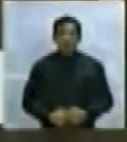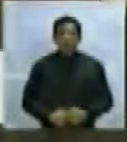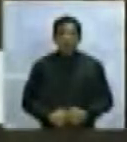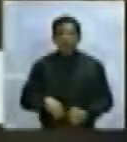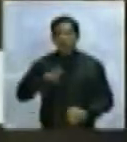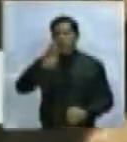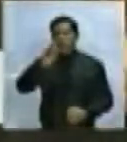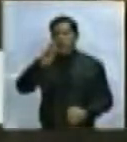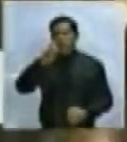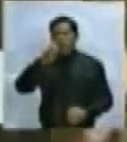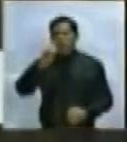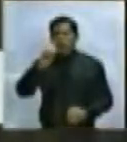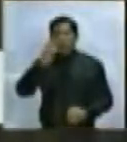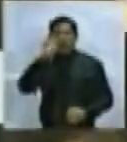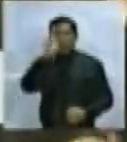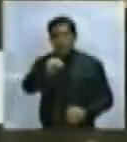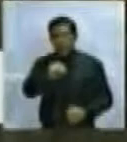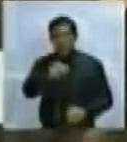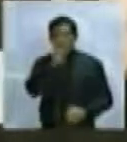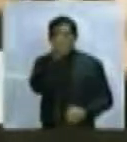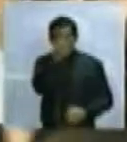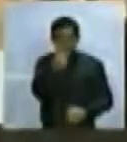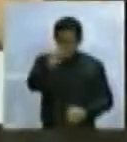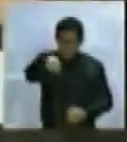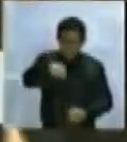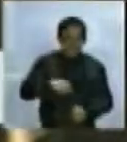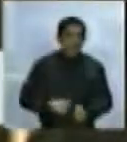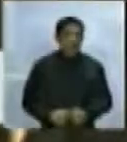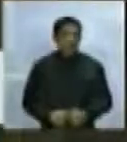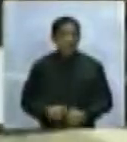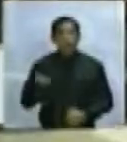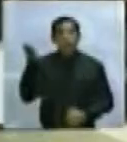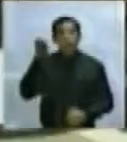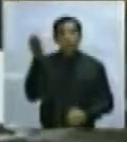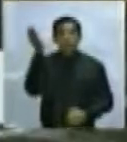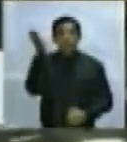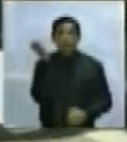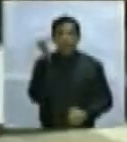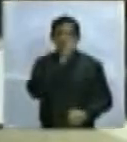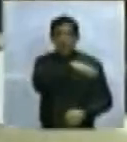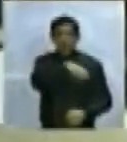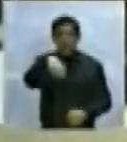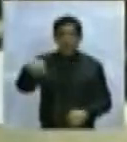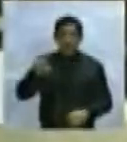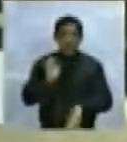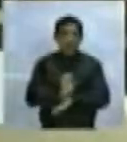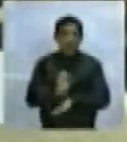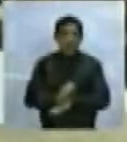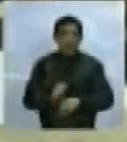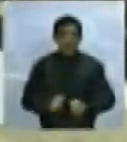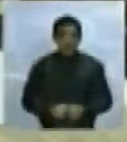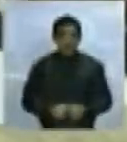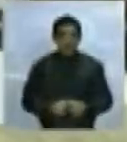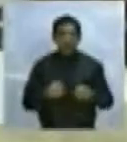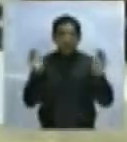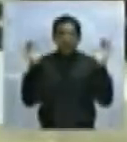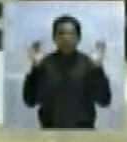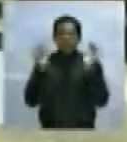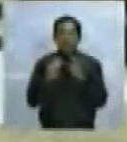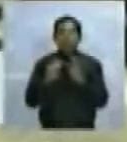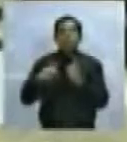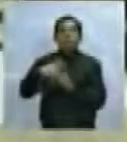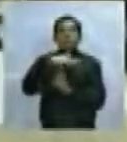¡Bonos no! ¡Efectivo sí! Maestros jubilados de varias provincias del país se congregaron en el Parque